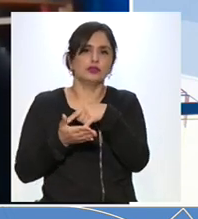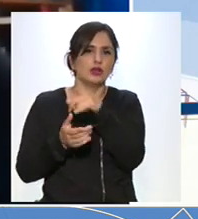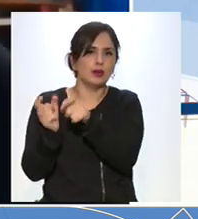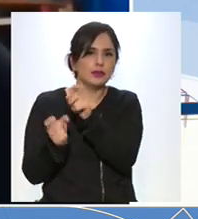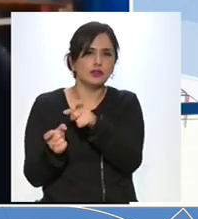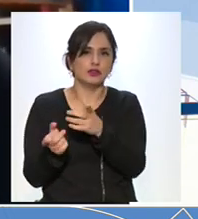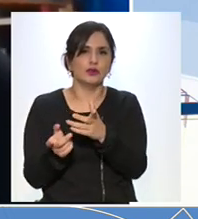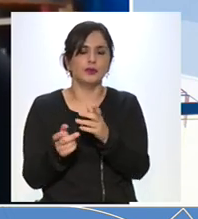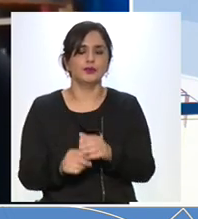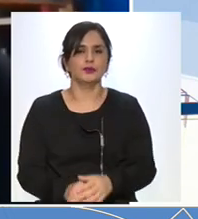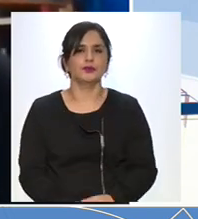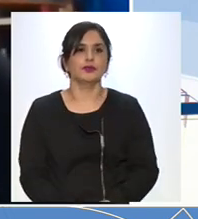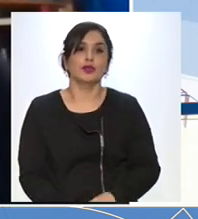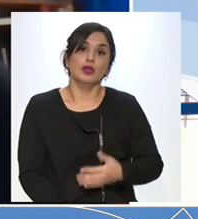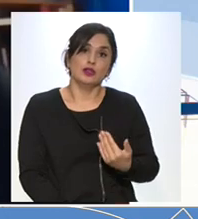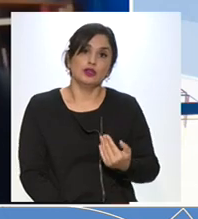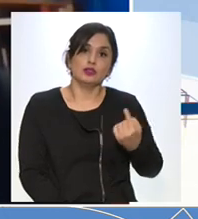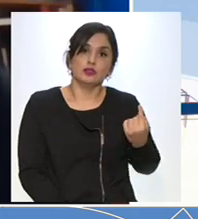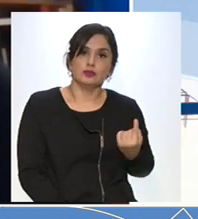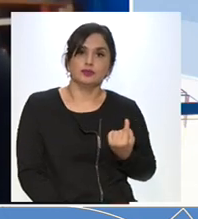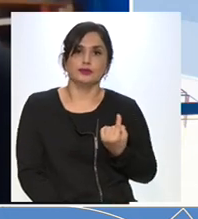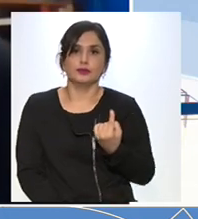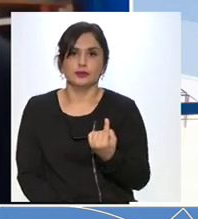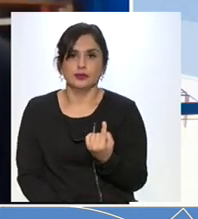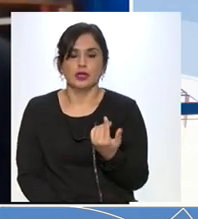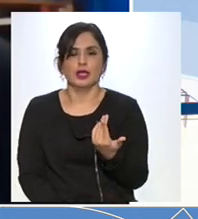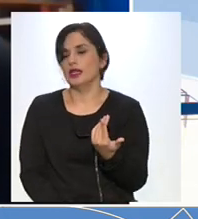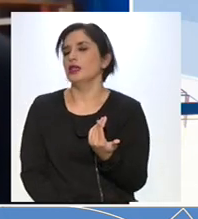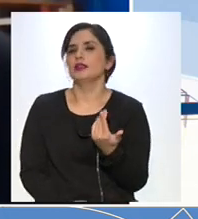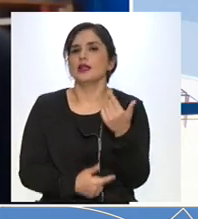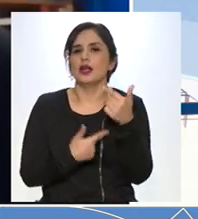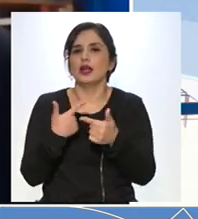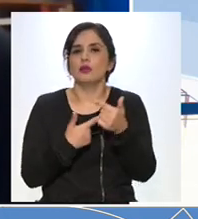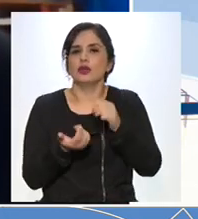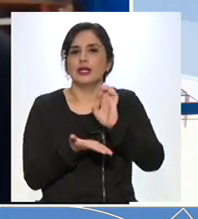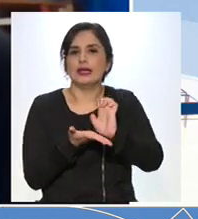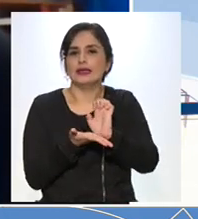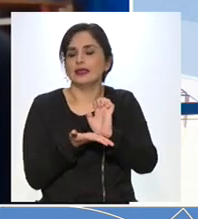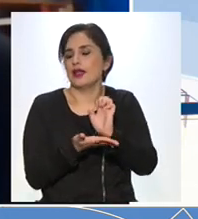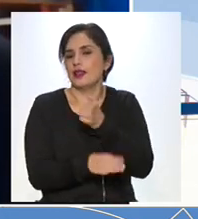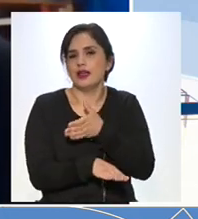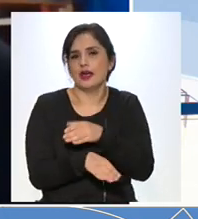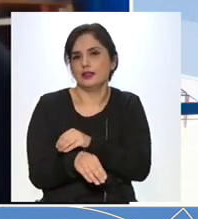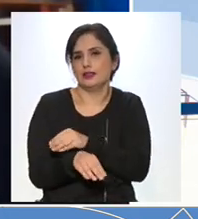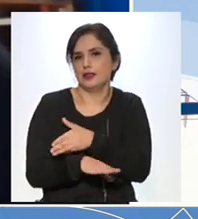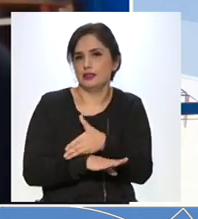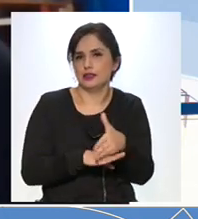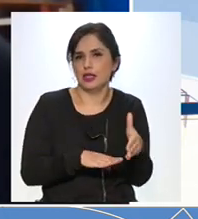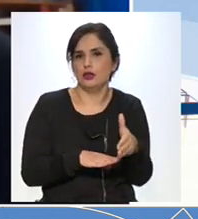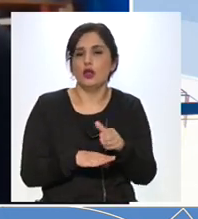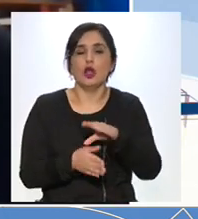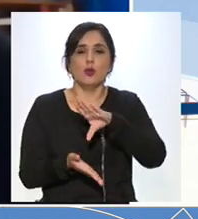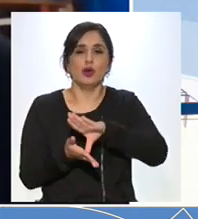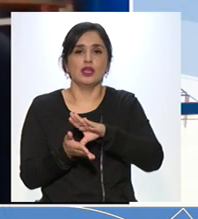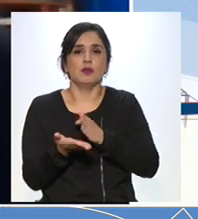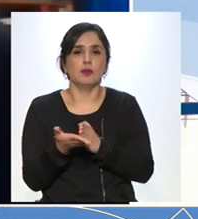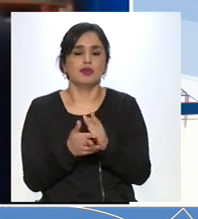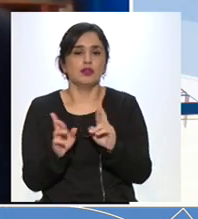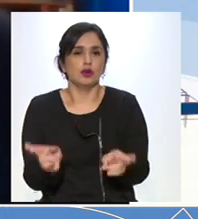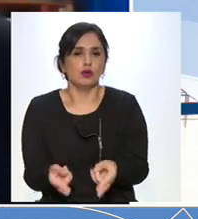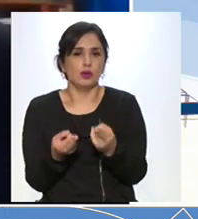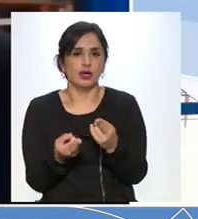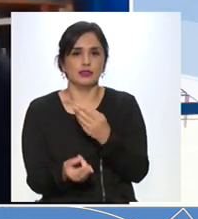entra la política fiscal a destiempo, porque el país estaba empezando a recuperarse. El